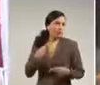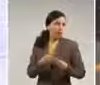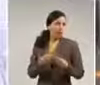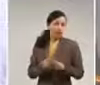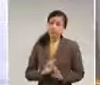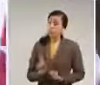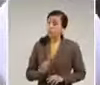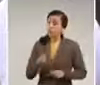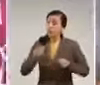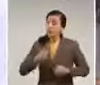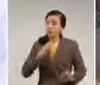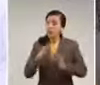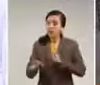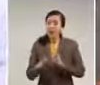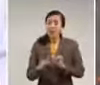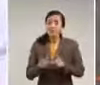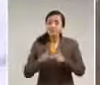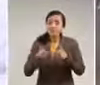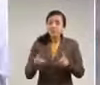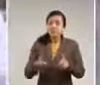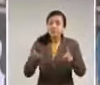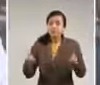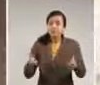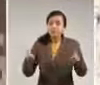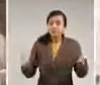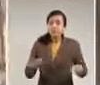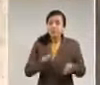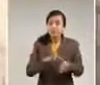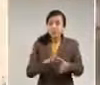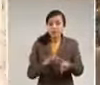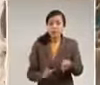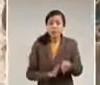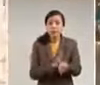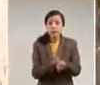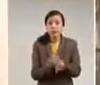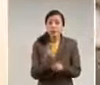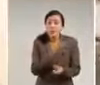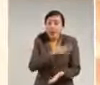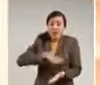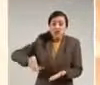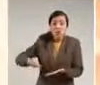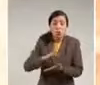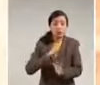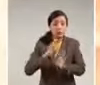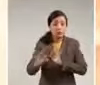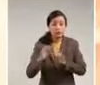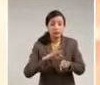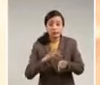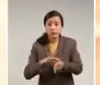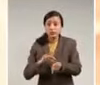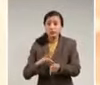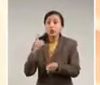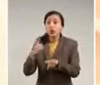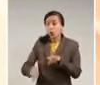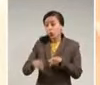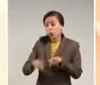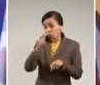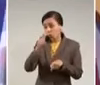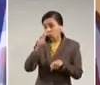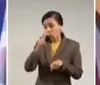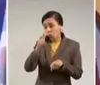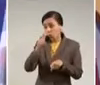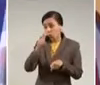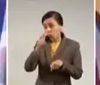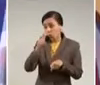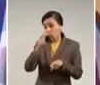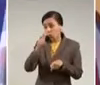de casos ha obligado a abrir la primera zona en cuarentena y un hospital de campaña con posibilidades de ampliarlo en caso necesario.